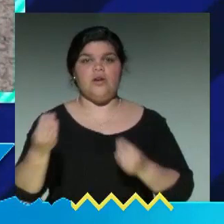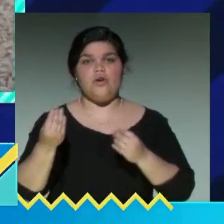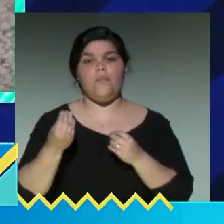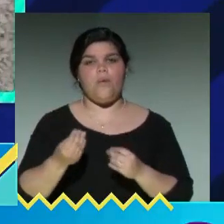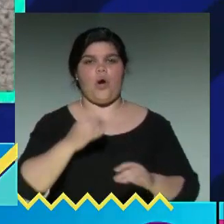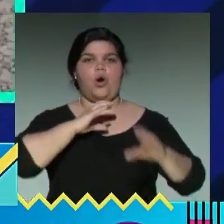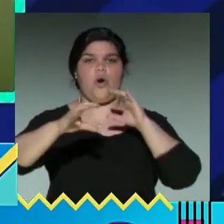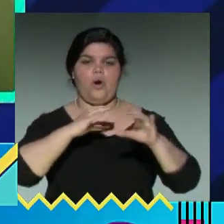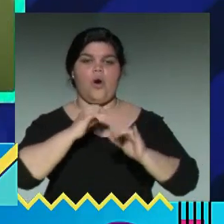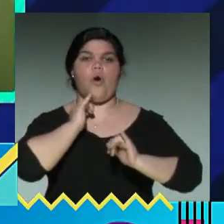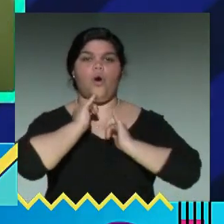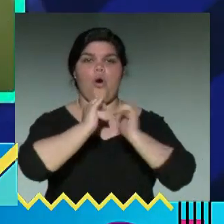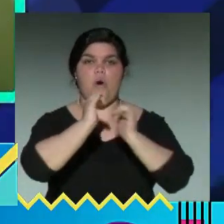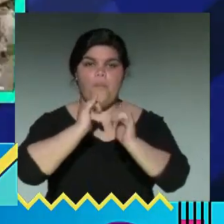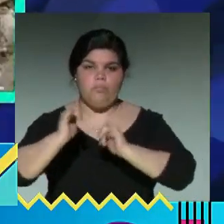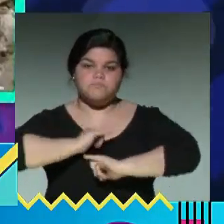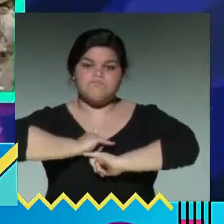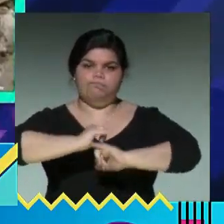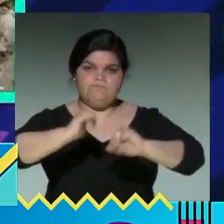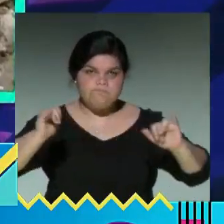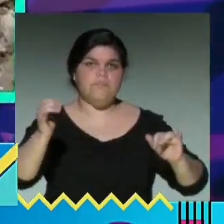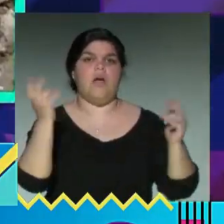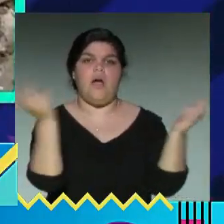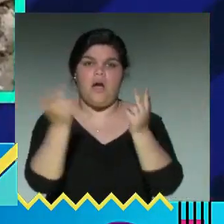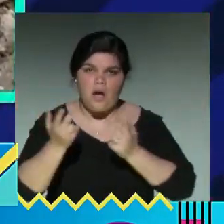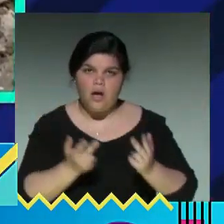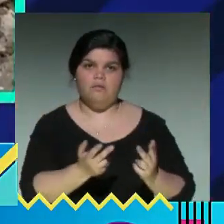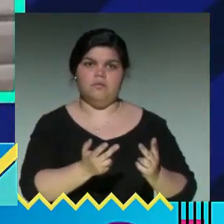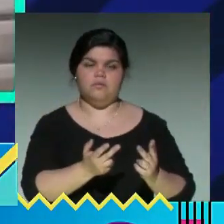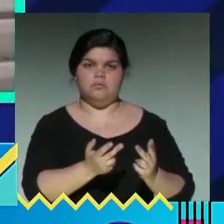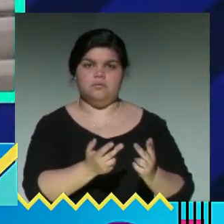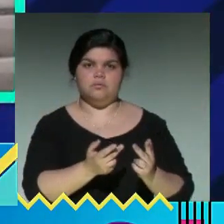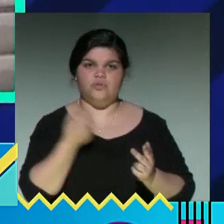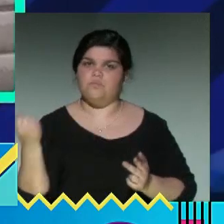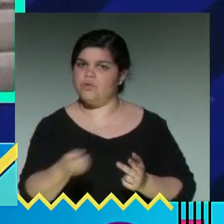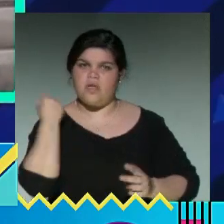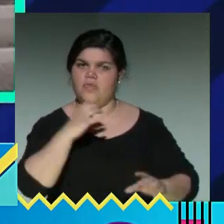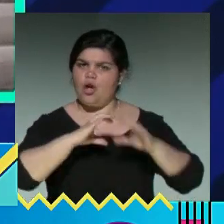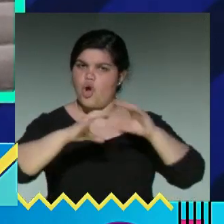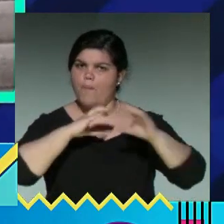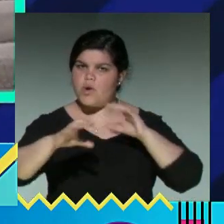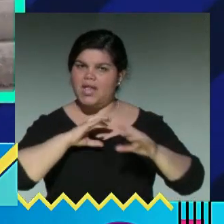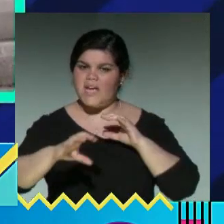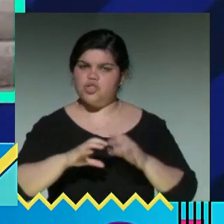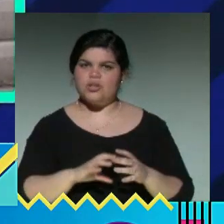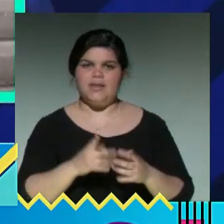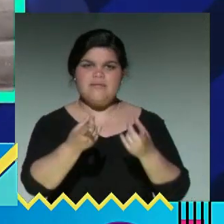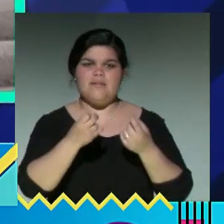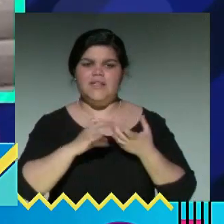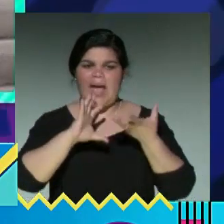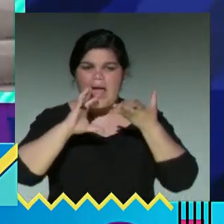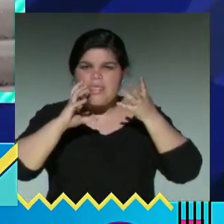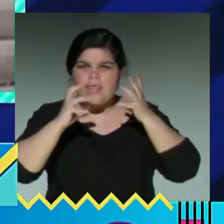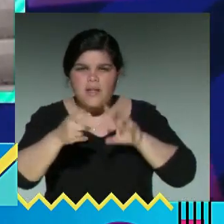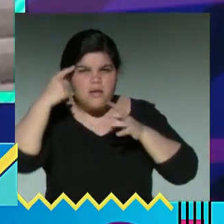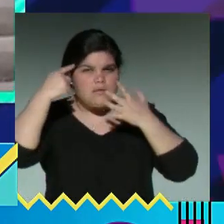comunicar y poner en juego distintos elementos. Entonces me parece que la comunicación es una comunicación estratégica para una